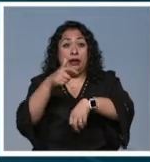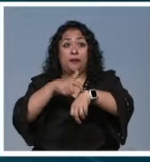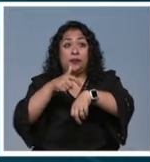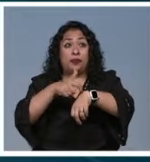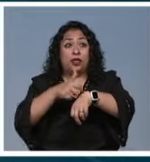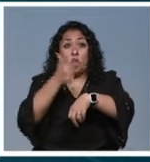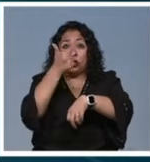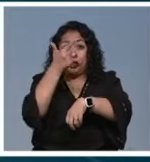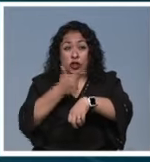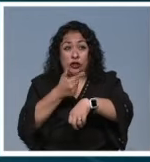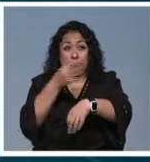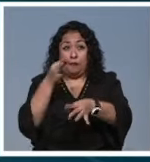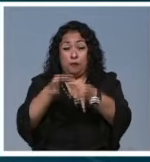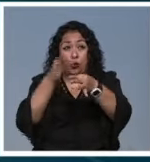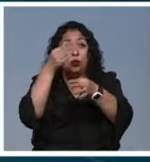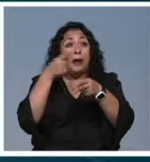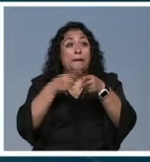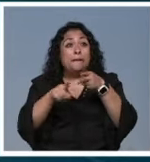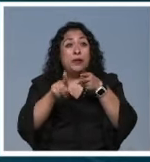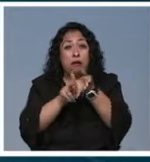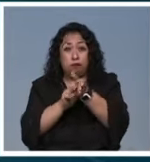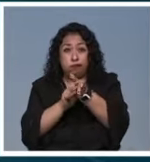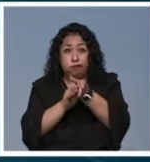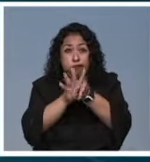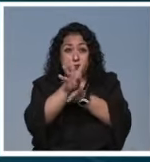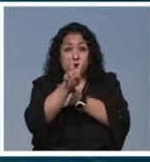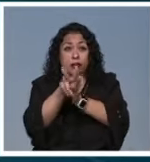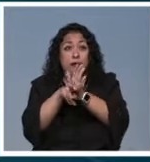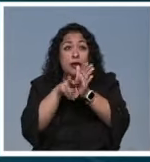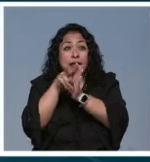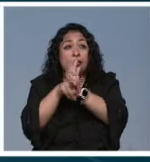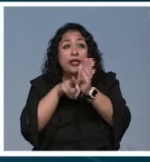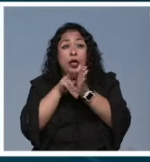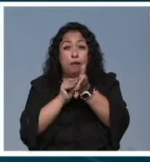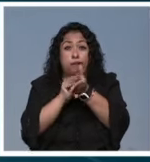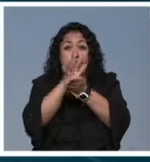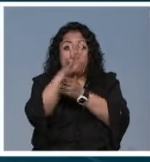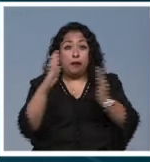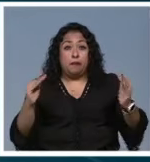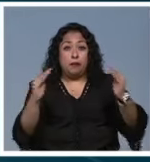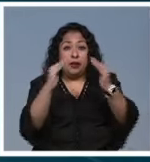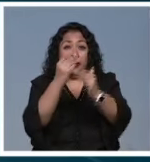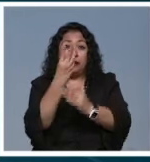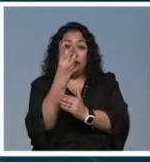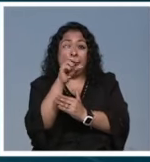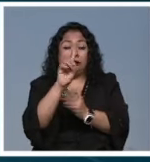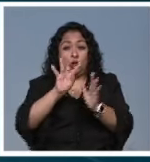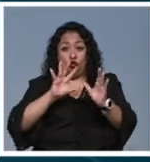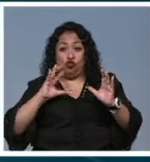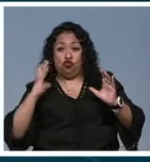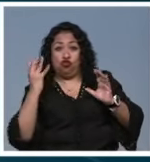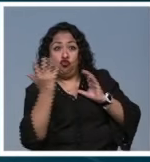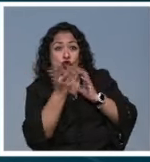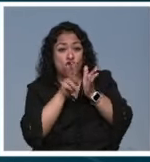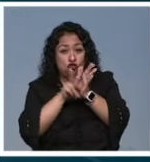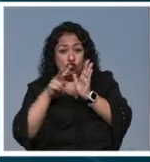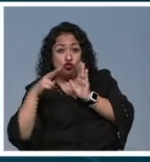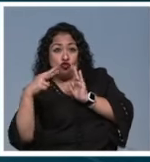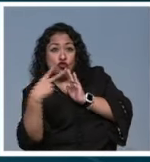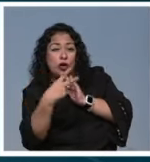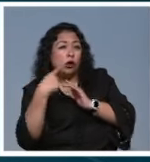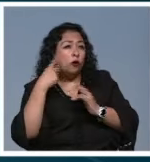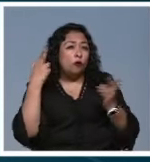20 horas, inició el espectáculo de videomapping que fue proyectado en la pirámide en 360 grados y que a través del